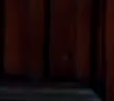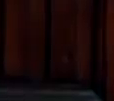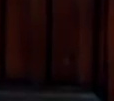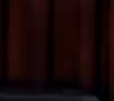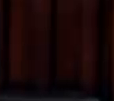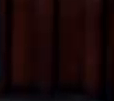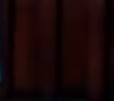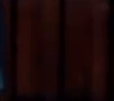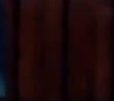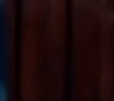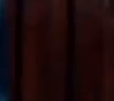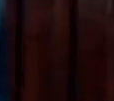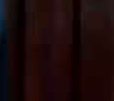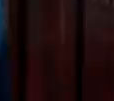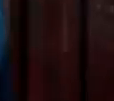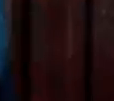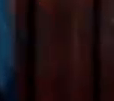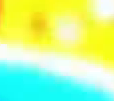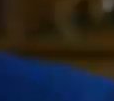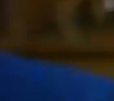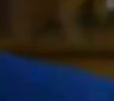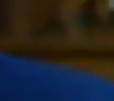entonces?